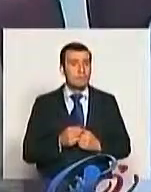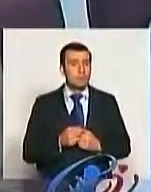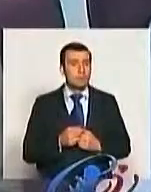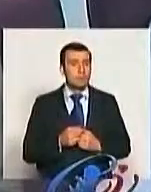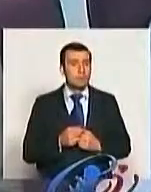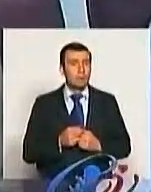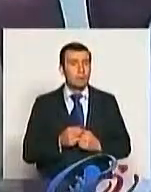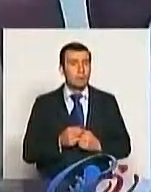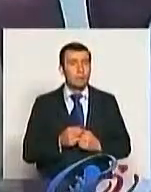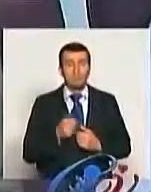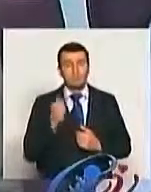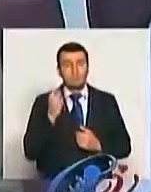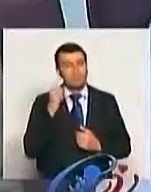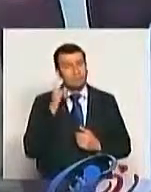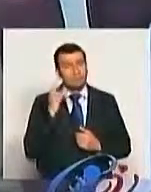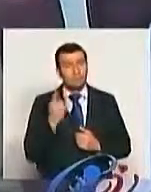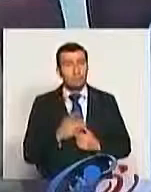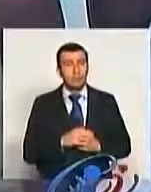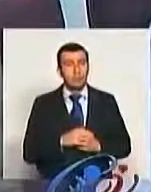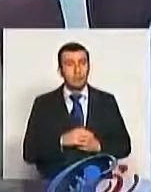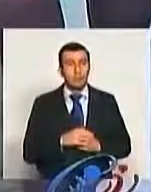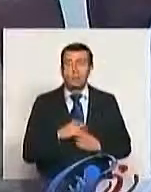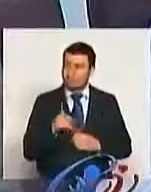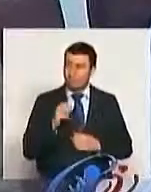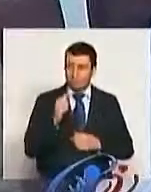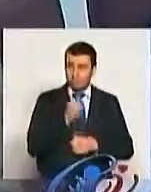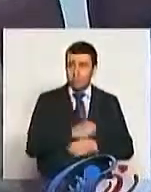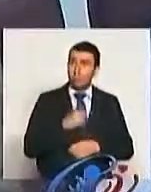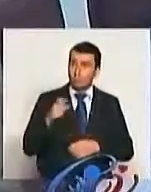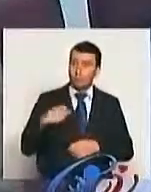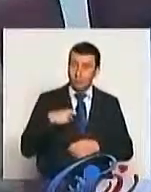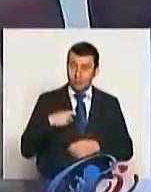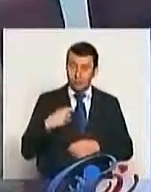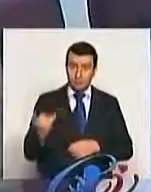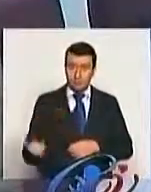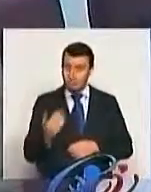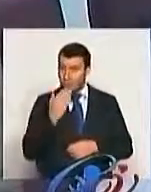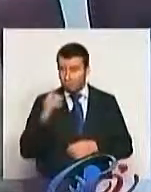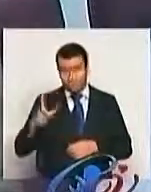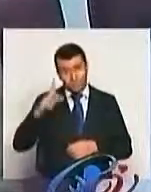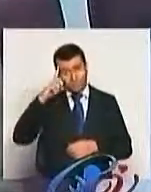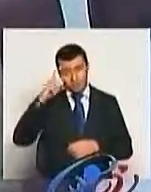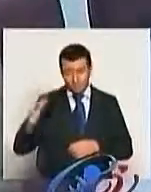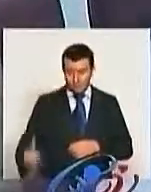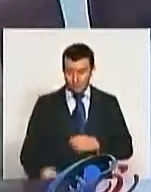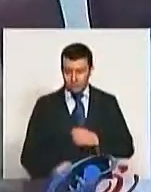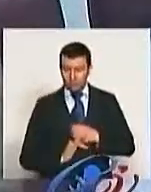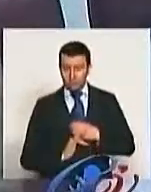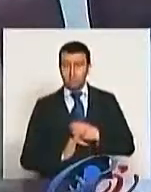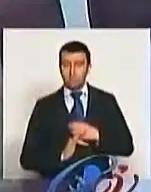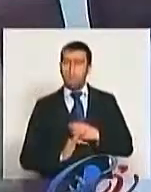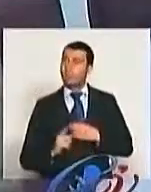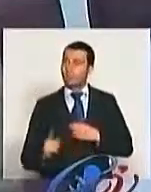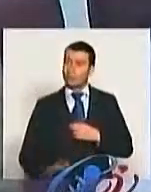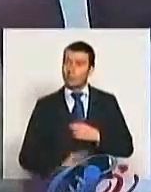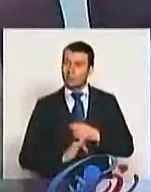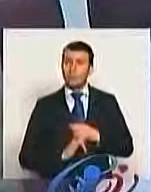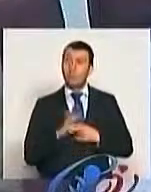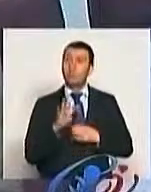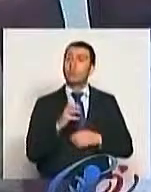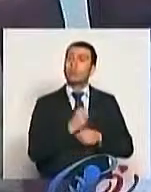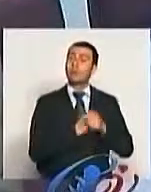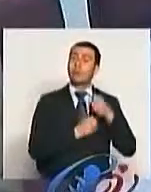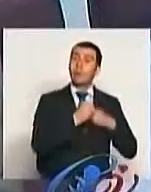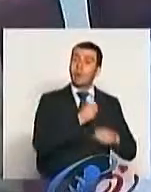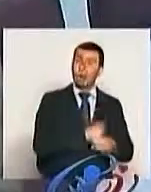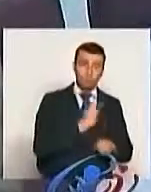siempre reincide. A ver, usted tiene el dispositivo y hace 9 años no ha vuelto donde el ginecólogo para que le haga control de